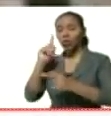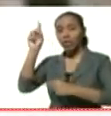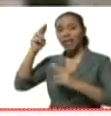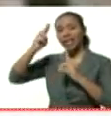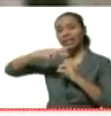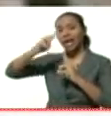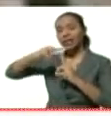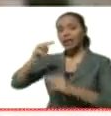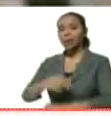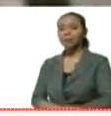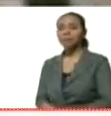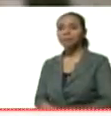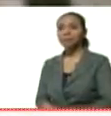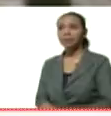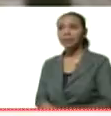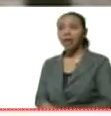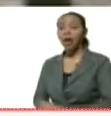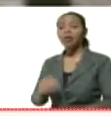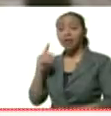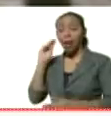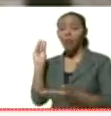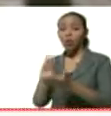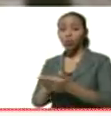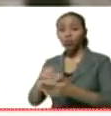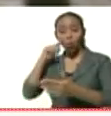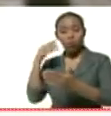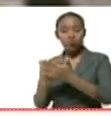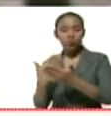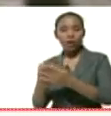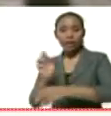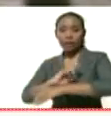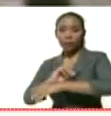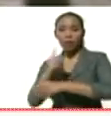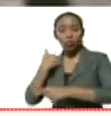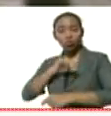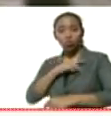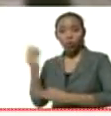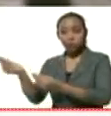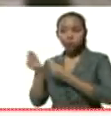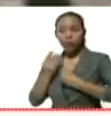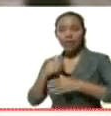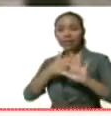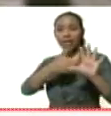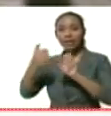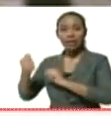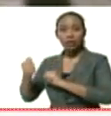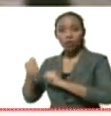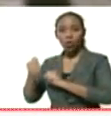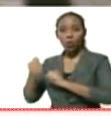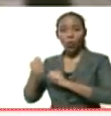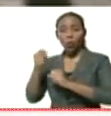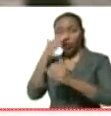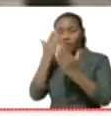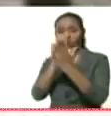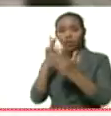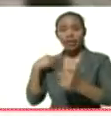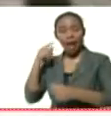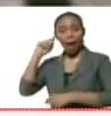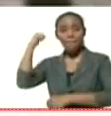Y se les va a aplicar a todos pruebas rápidas. Hemos recibido 600 más o menos por la frontera de